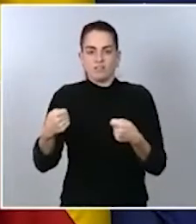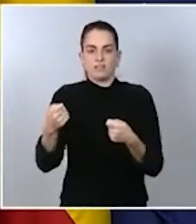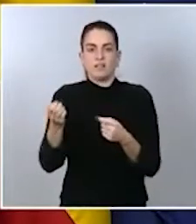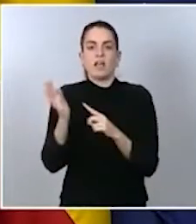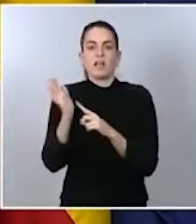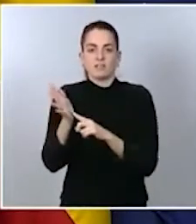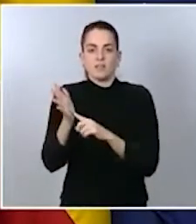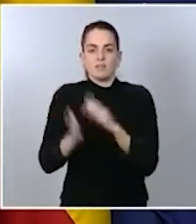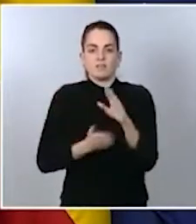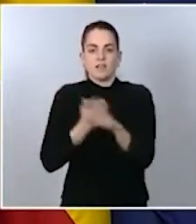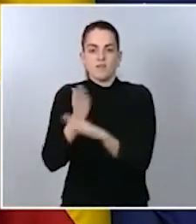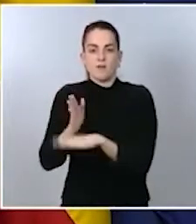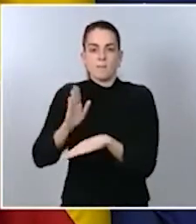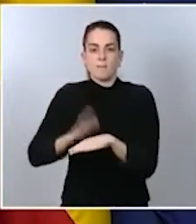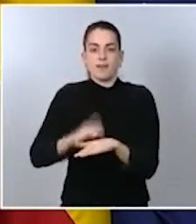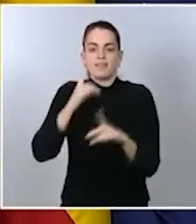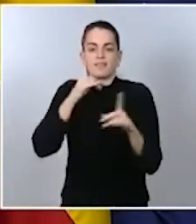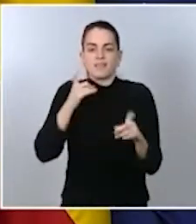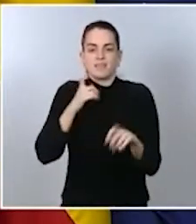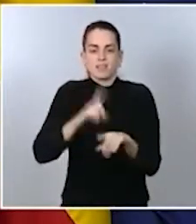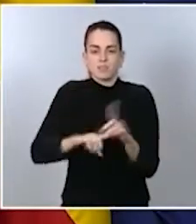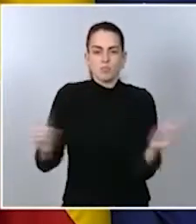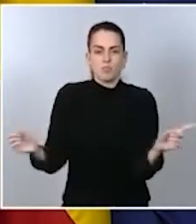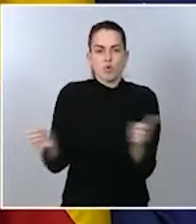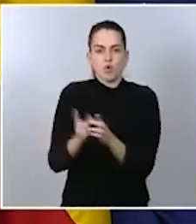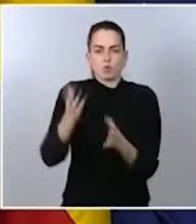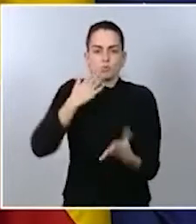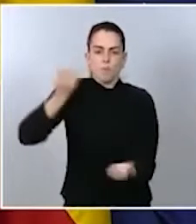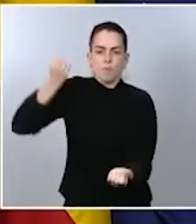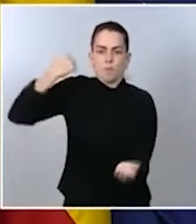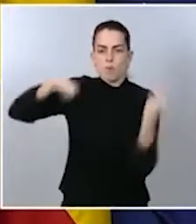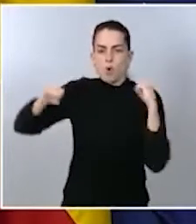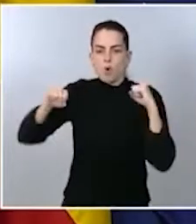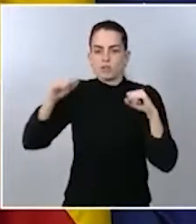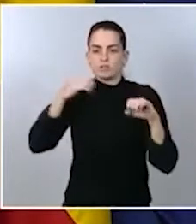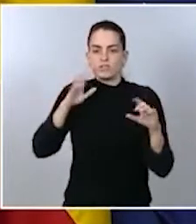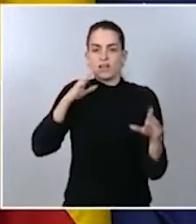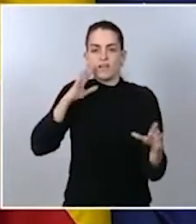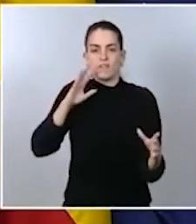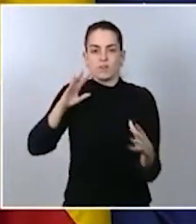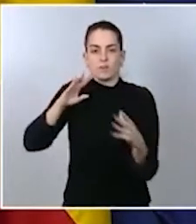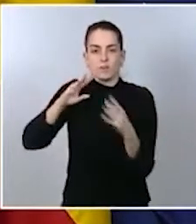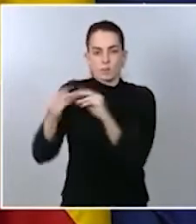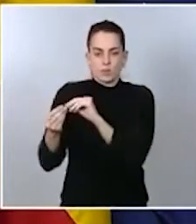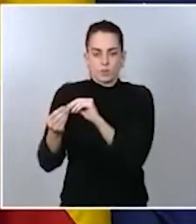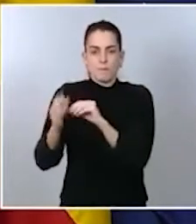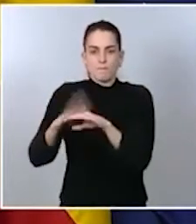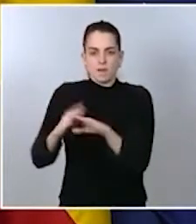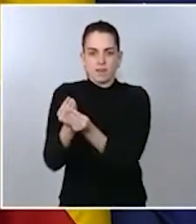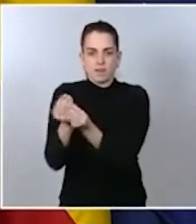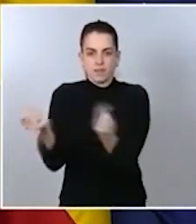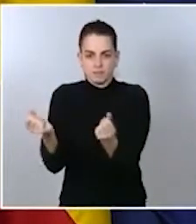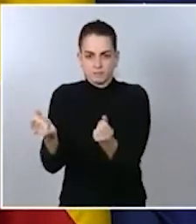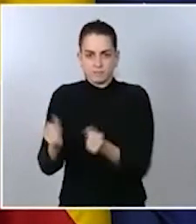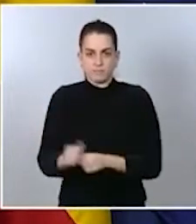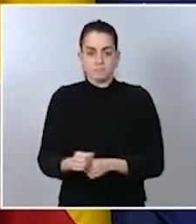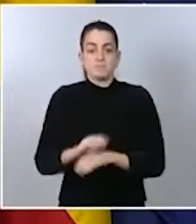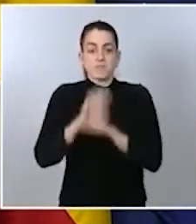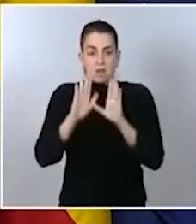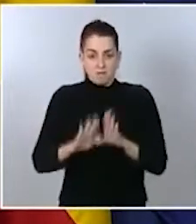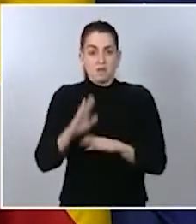a la mayor brevedad posible previniendo de que iba a ser solicitada su intervención como finalmente aconteció